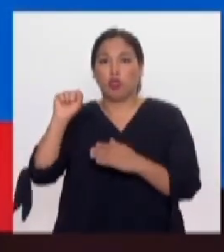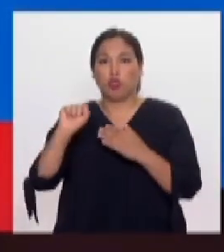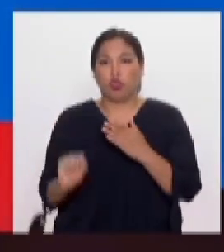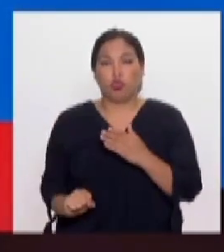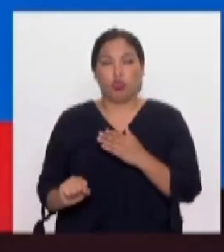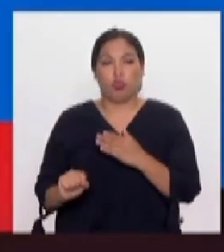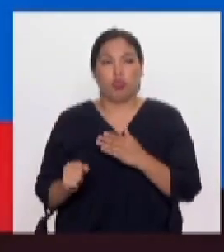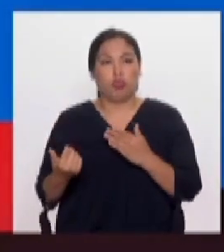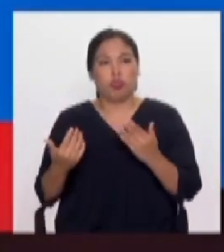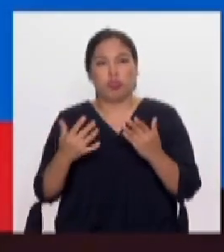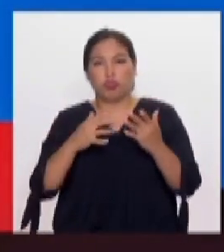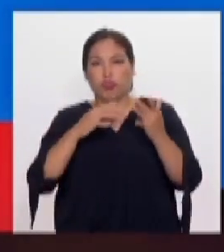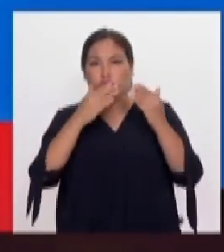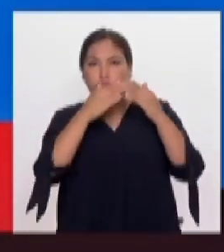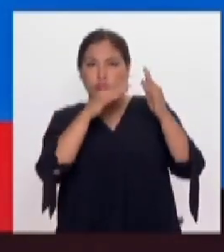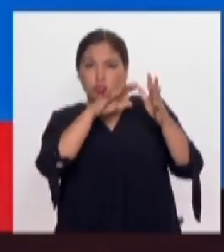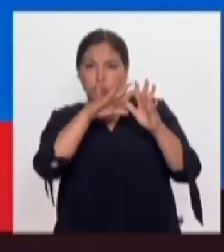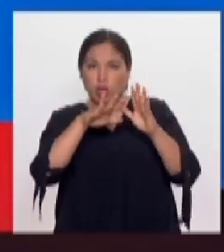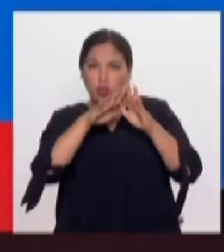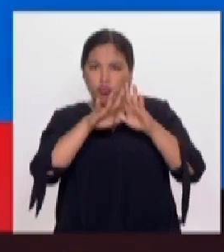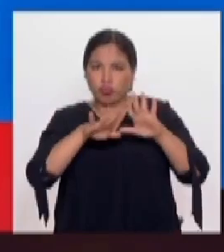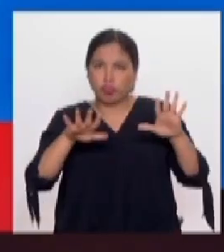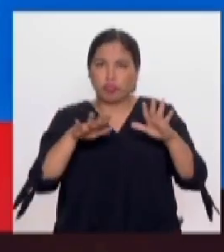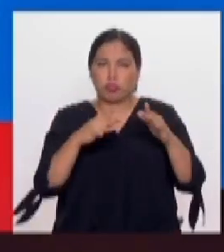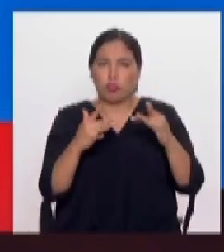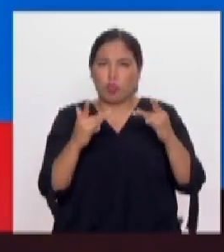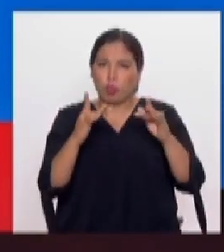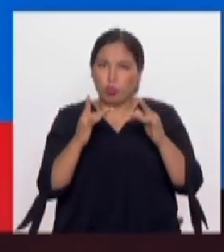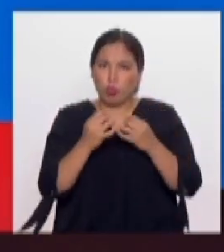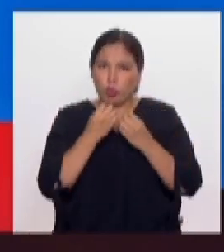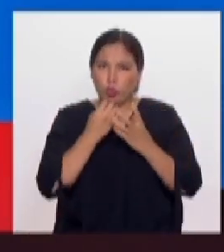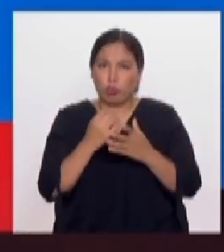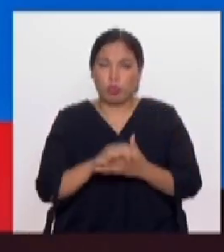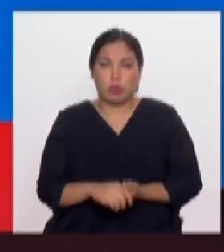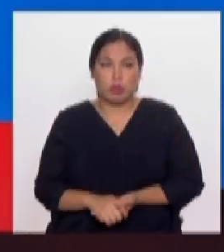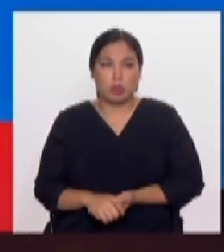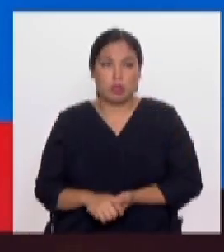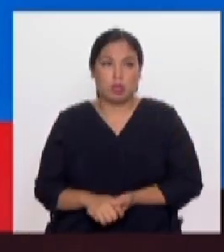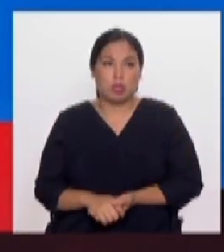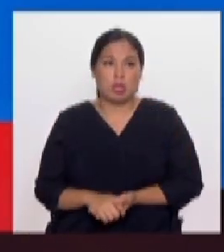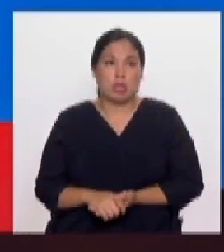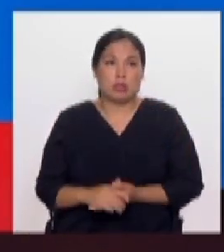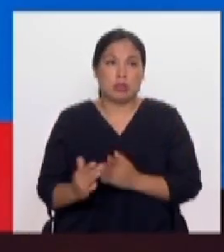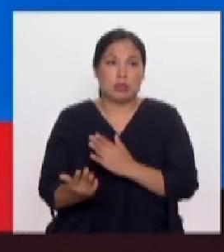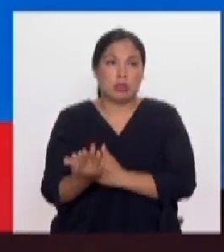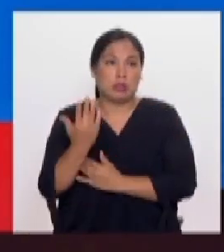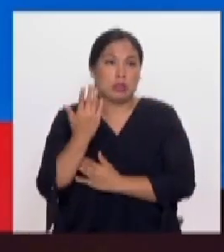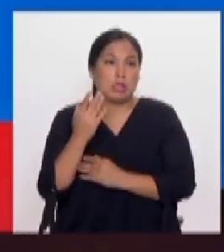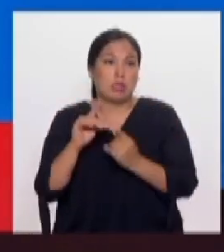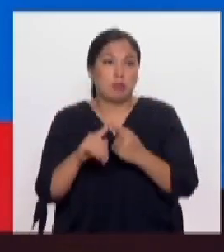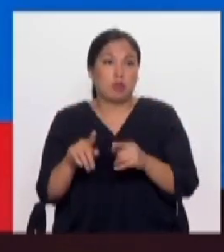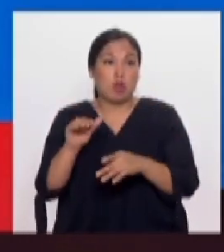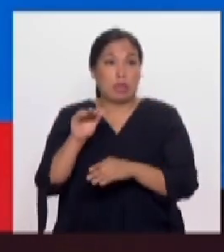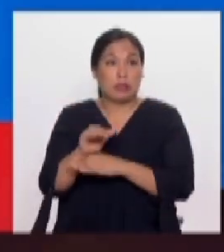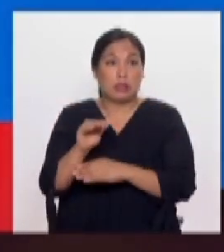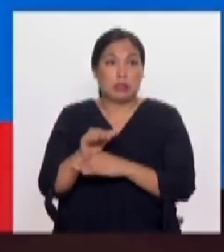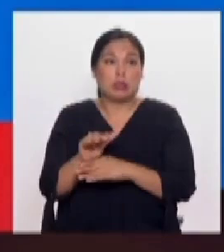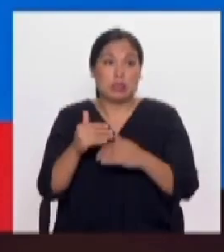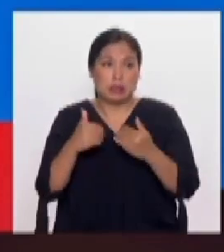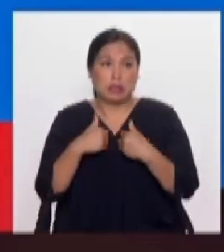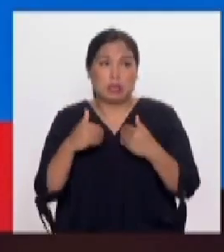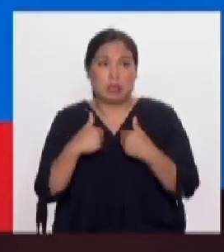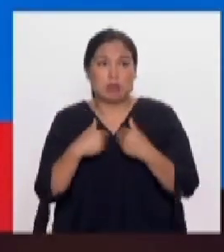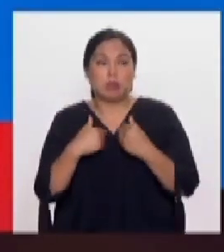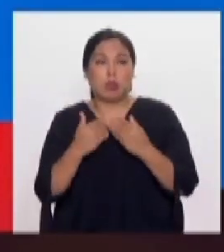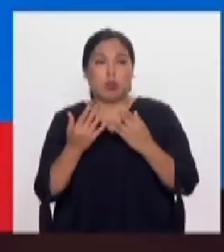cielo despejado, entre cielo con nubes dispersas, situación que estaría durante el día. Sin embargo, al atardecer también tendríamos el